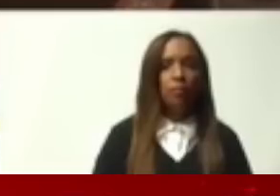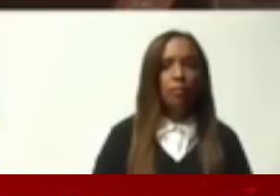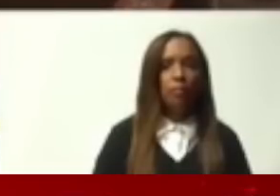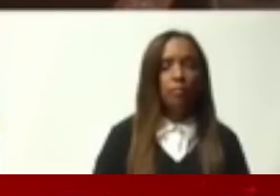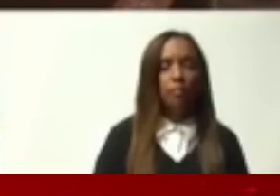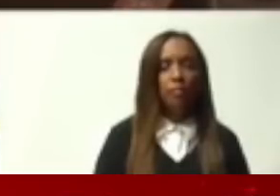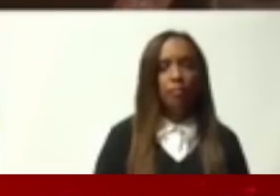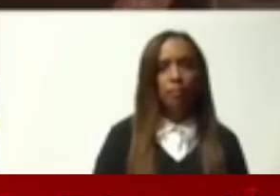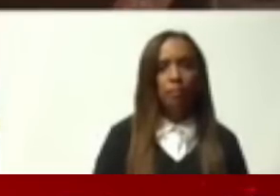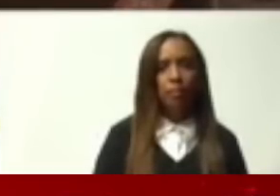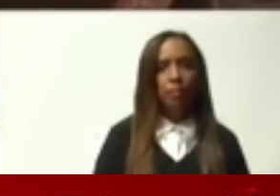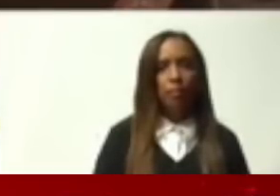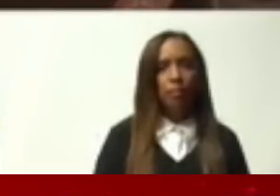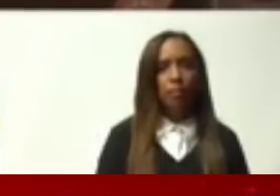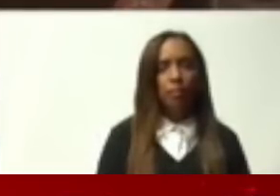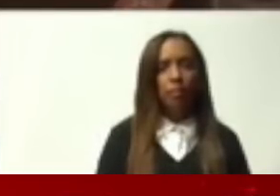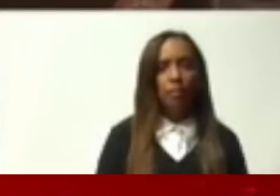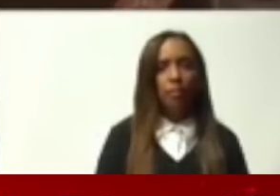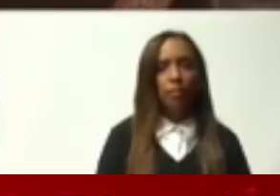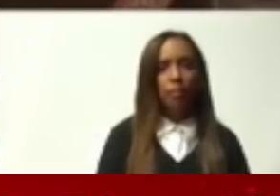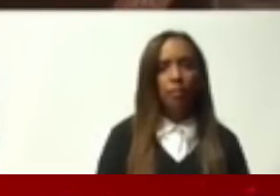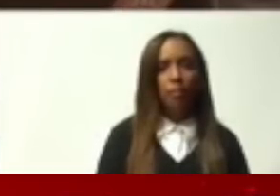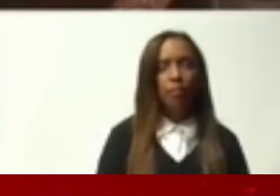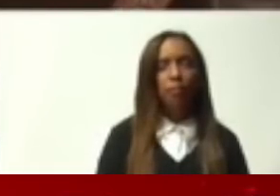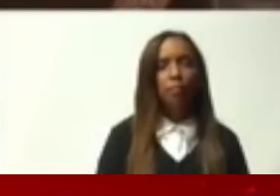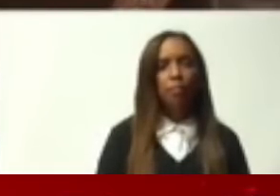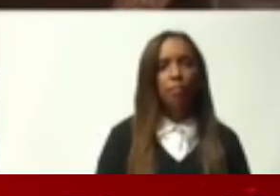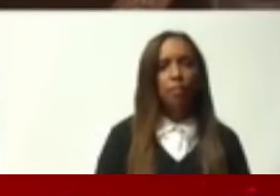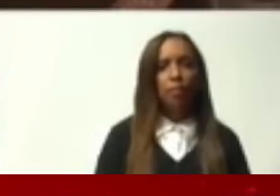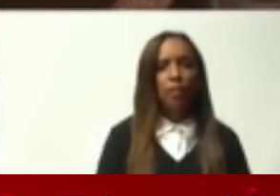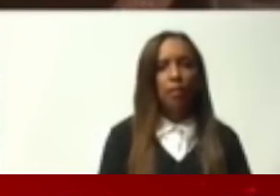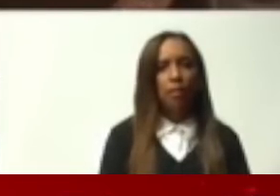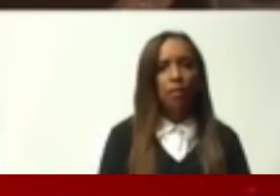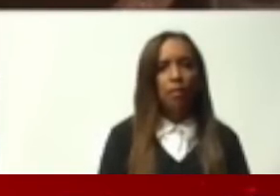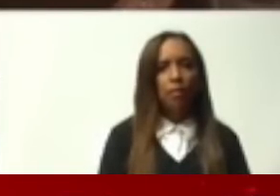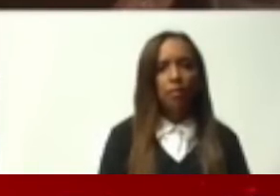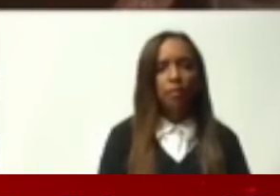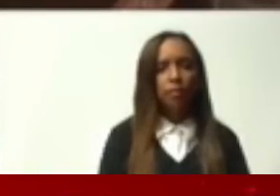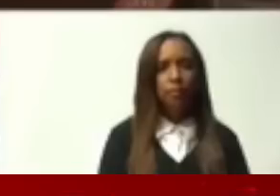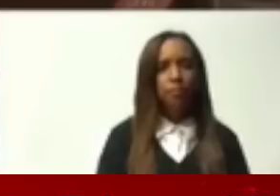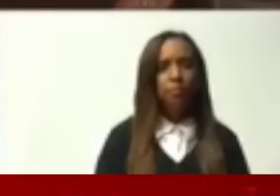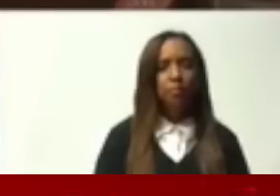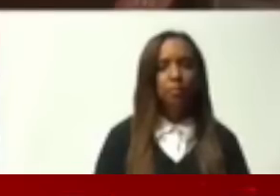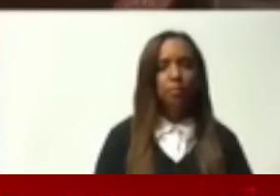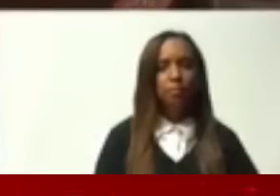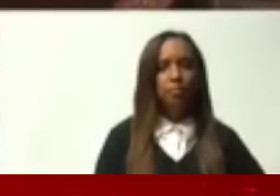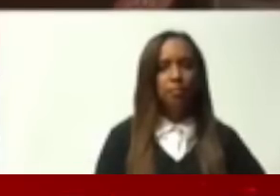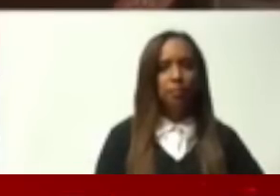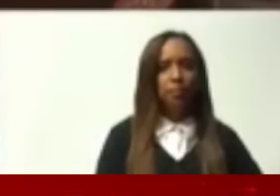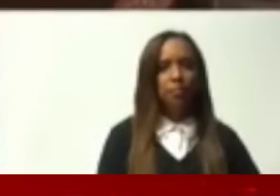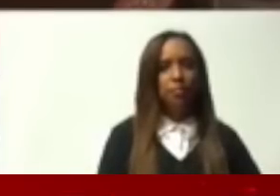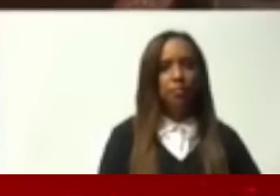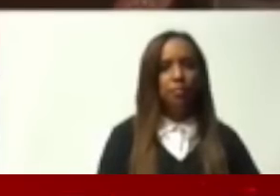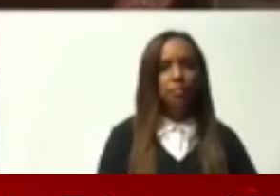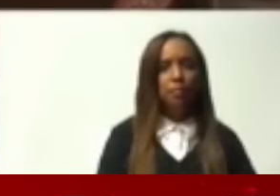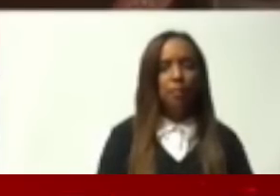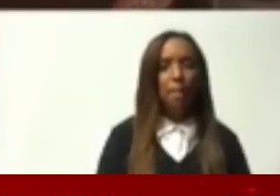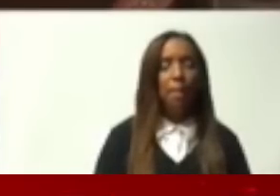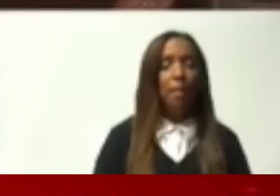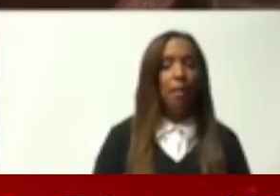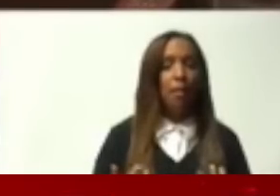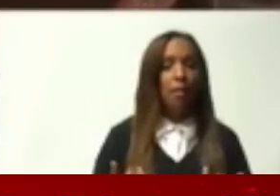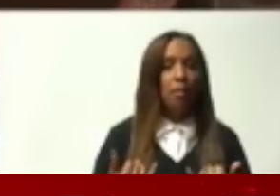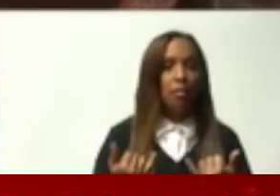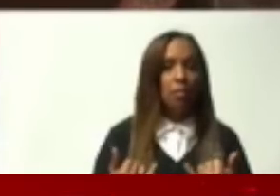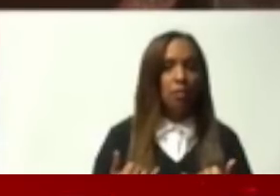otra alternativa que aceptar, y es la propuesta que nosotros hacemos, la renuncia